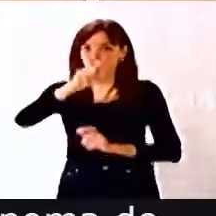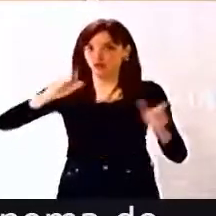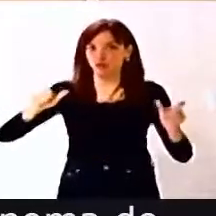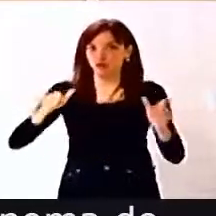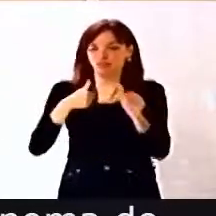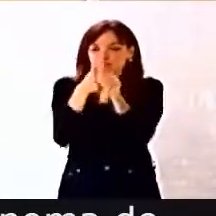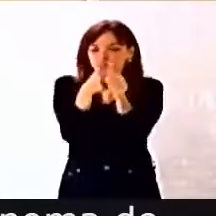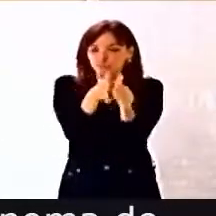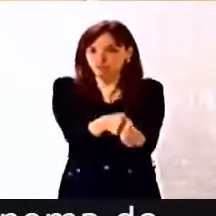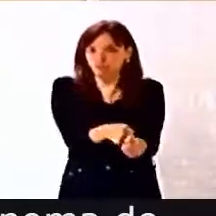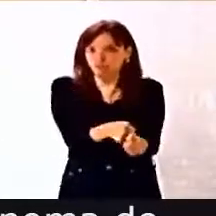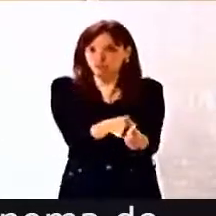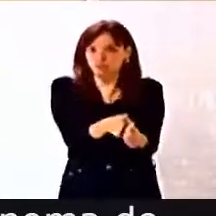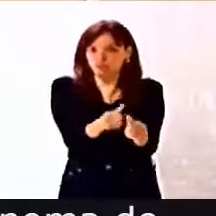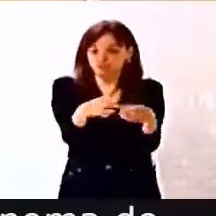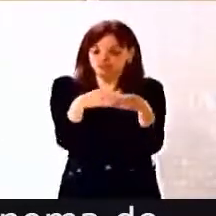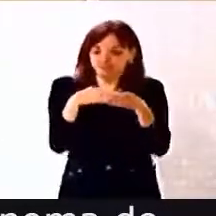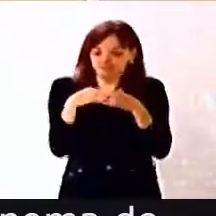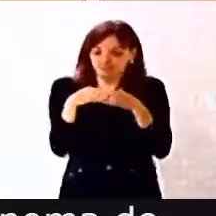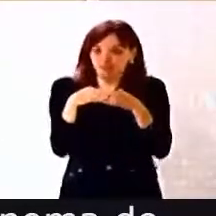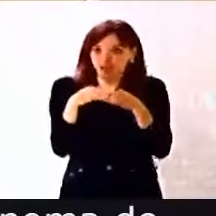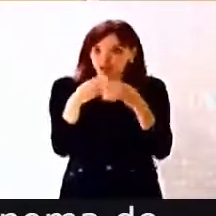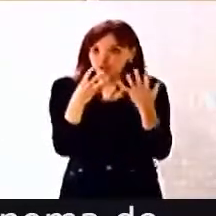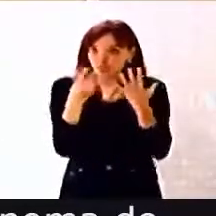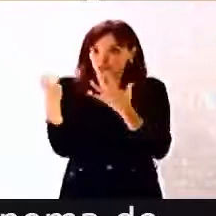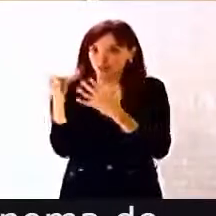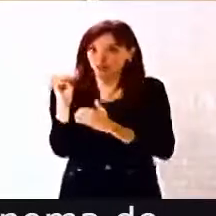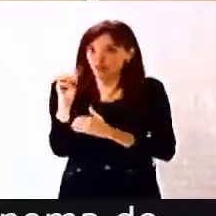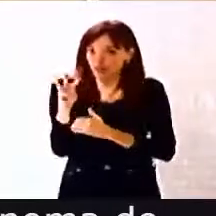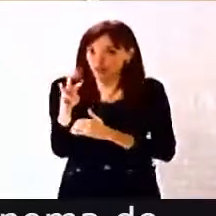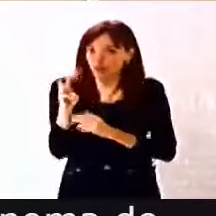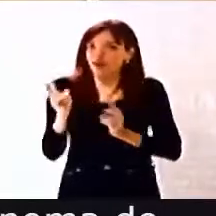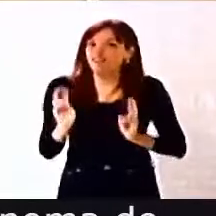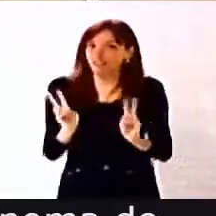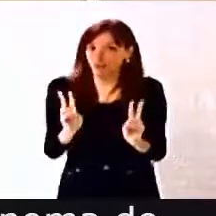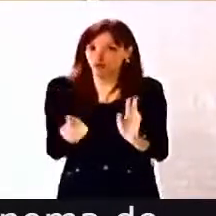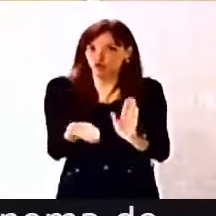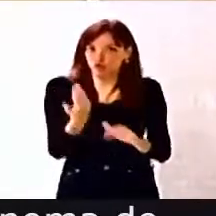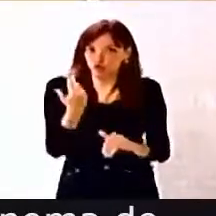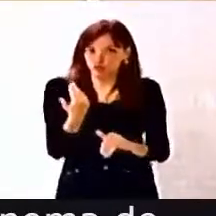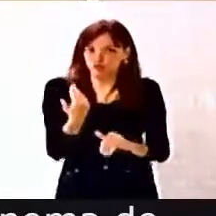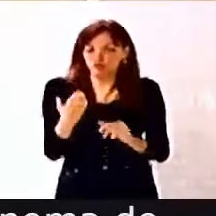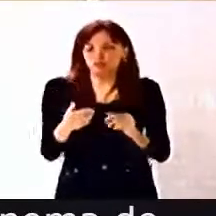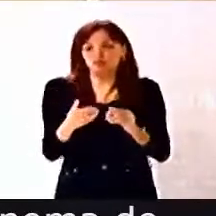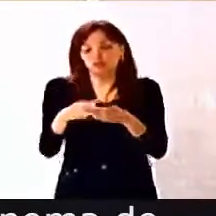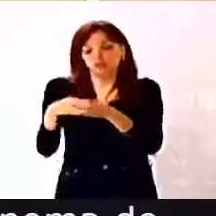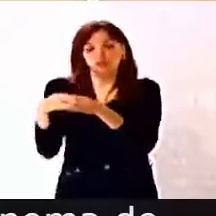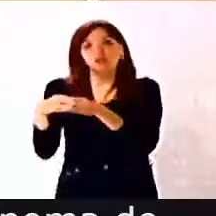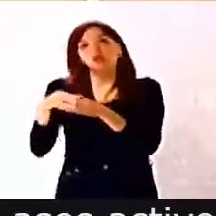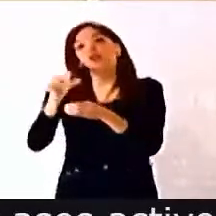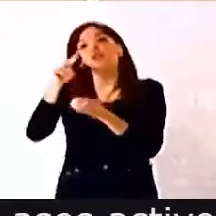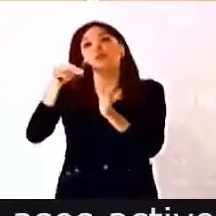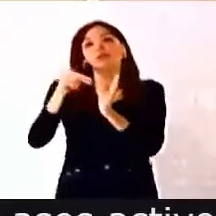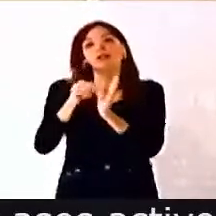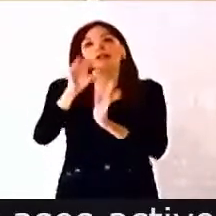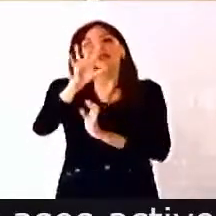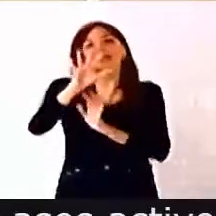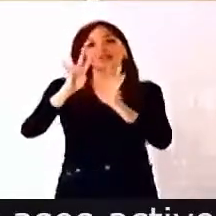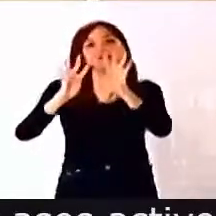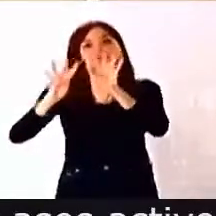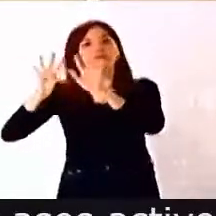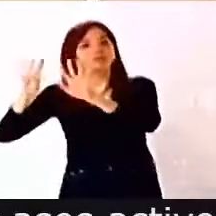de los cuales 913 son casos activos y 2.599